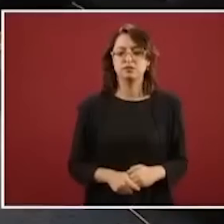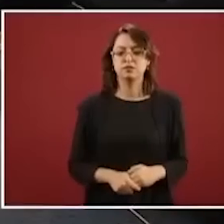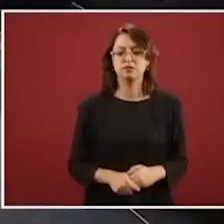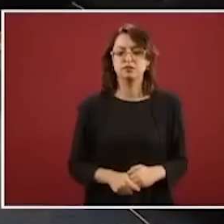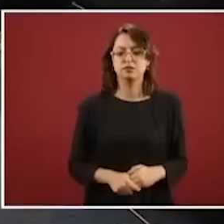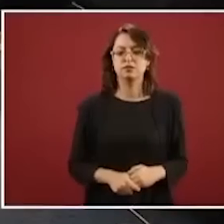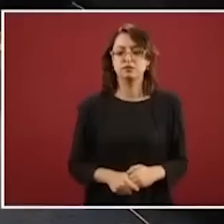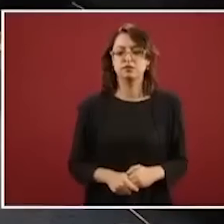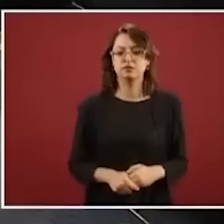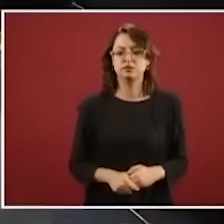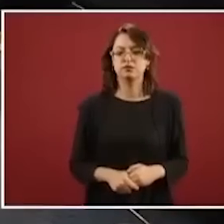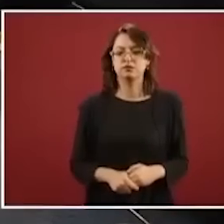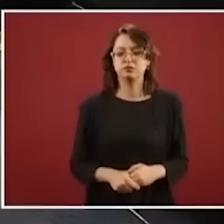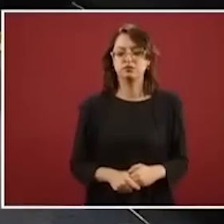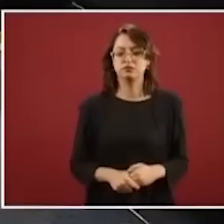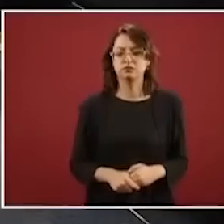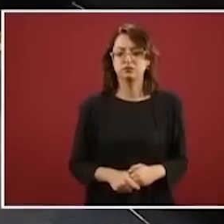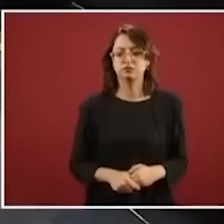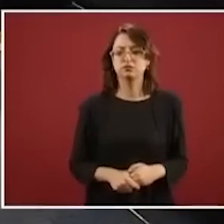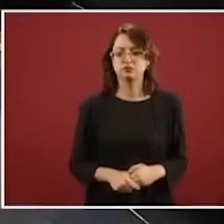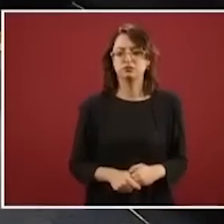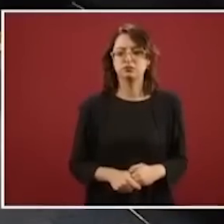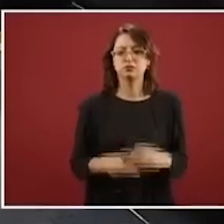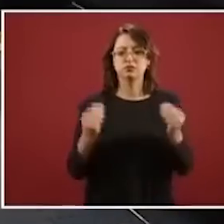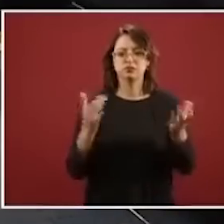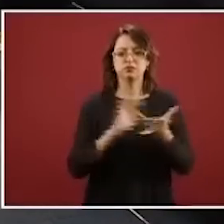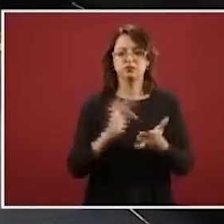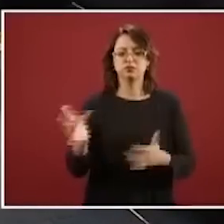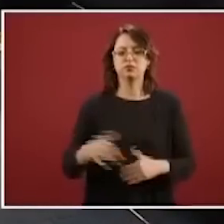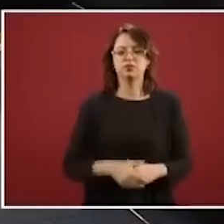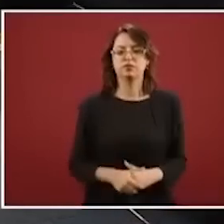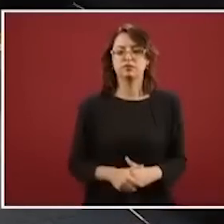creo que cerraríamos ya. Muchas gracias.